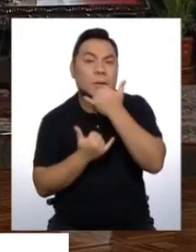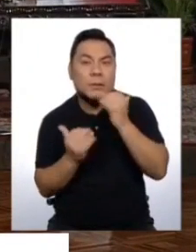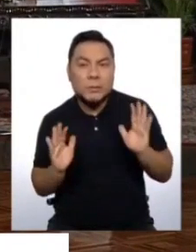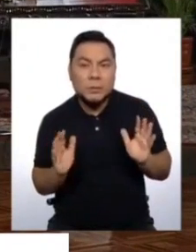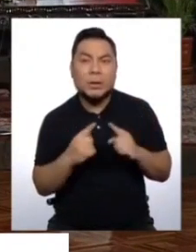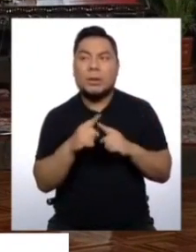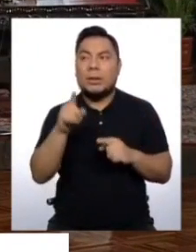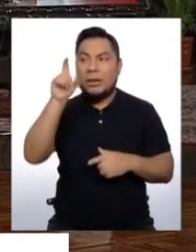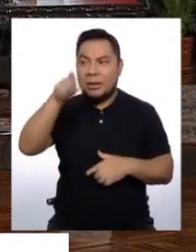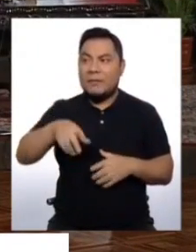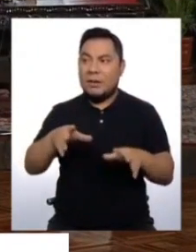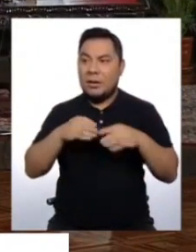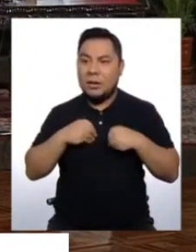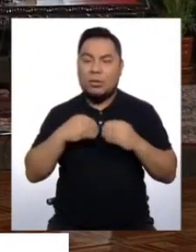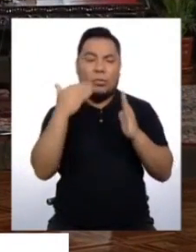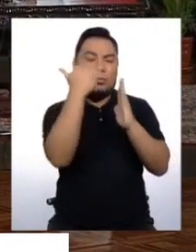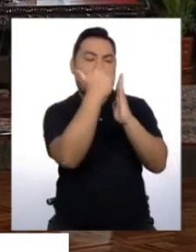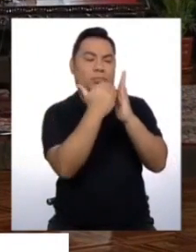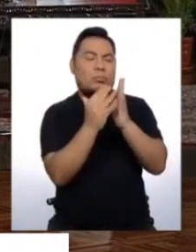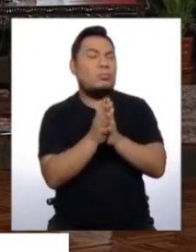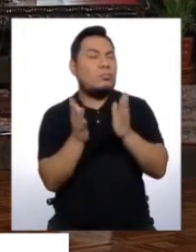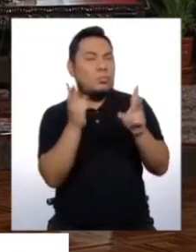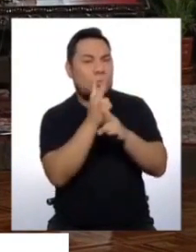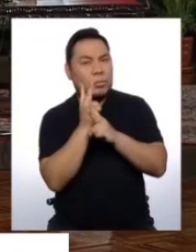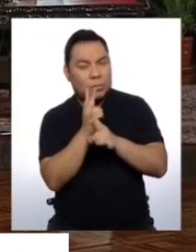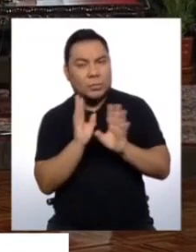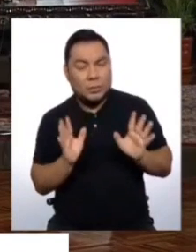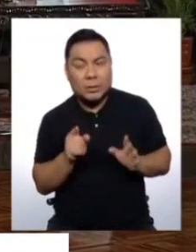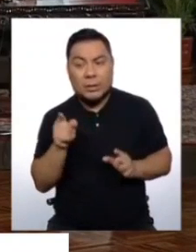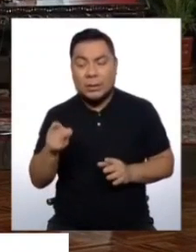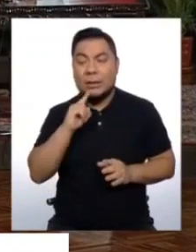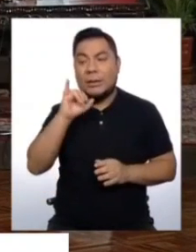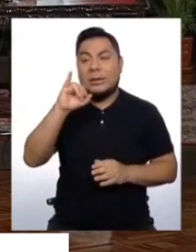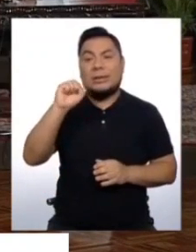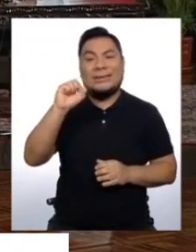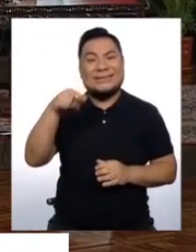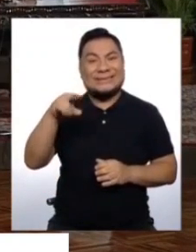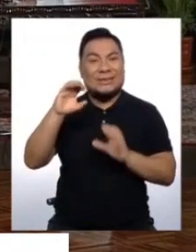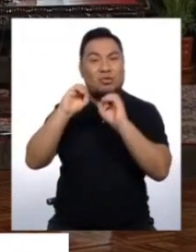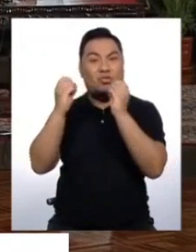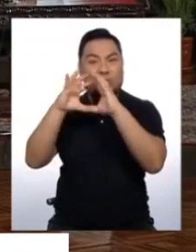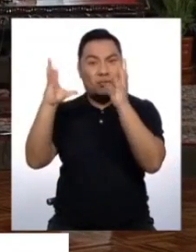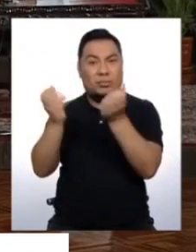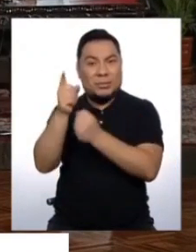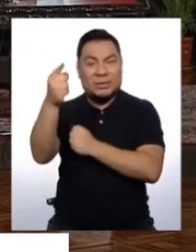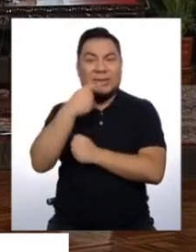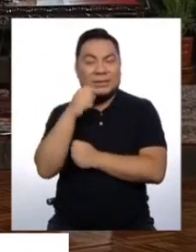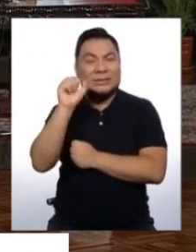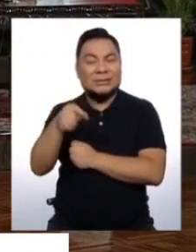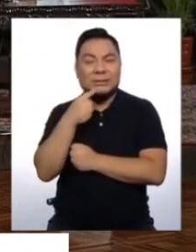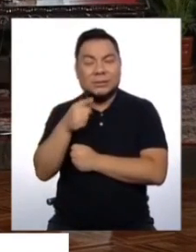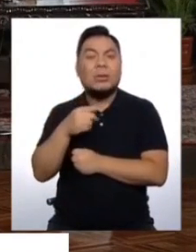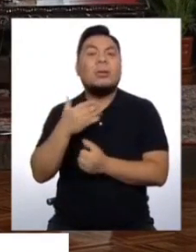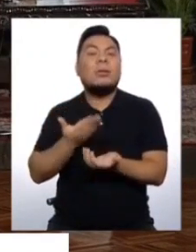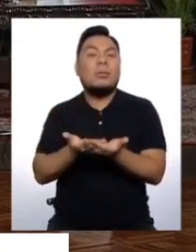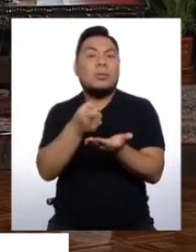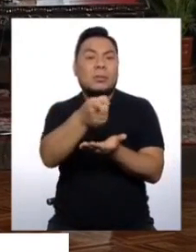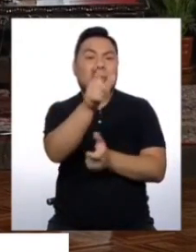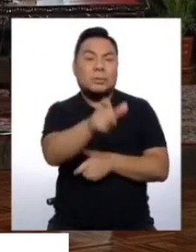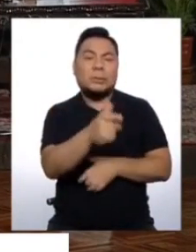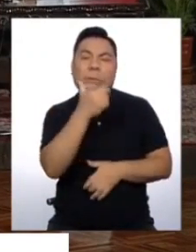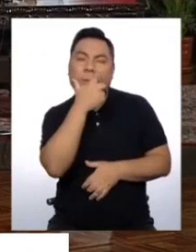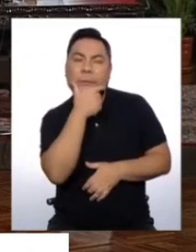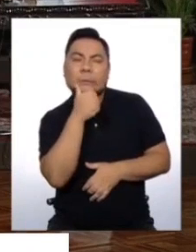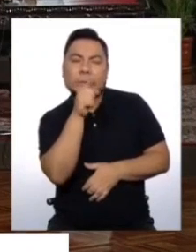un protocolo muy cuidadoso, al punto que el INS creó un protocolo para su aplicación en pacientes